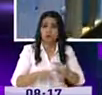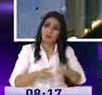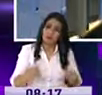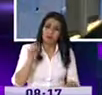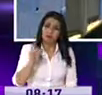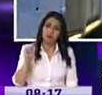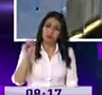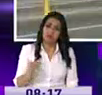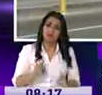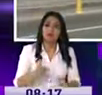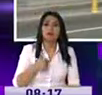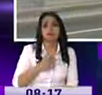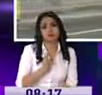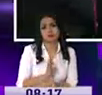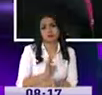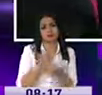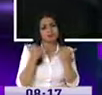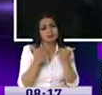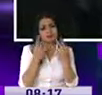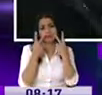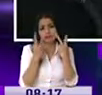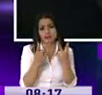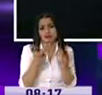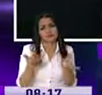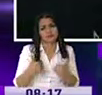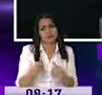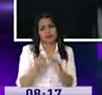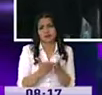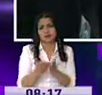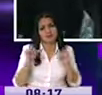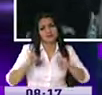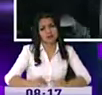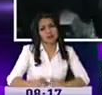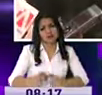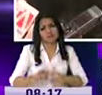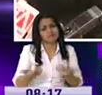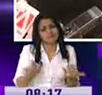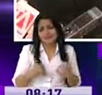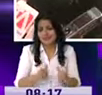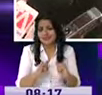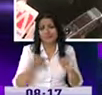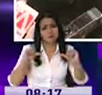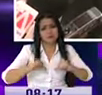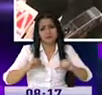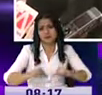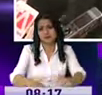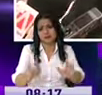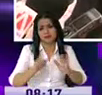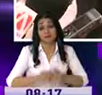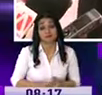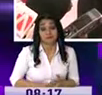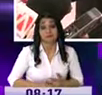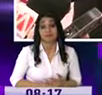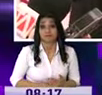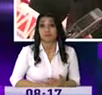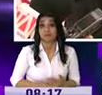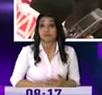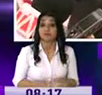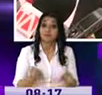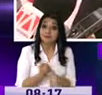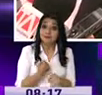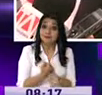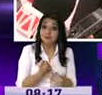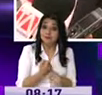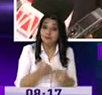yo he sido testigo de que todavía estas malas mañas se siguen implementando en la ciudad. Que hay que trabajar en